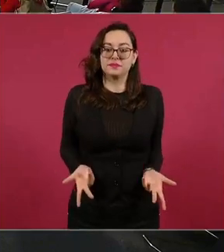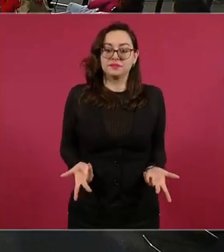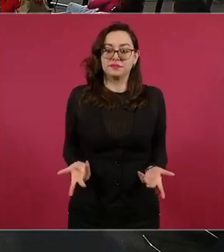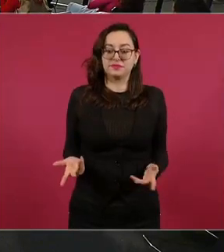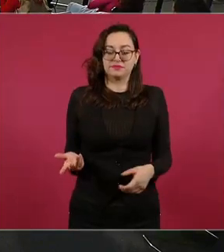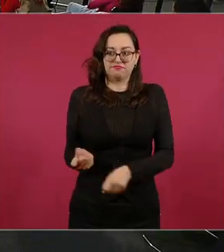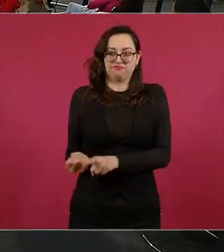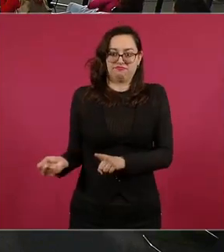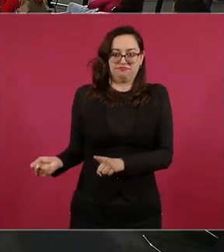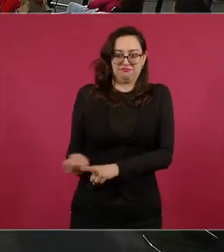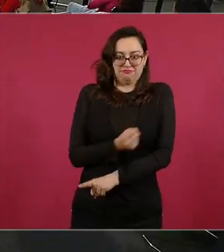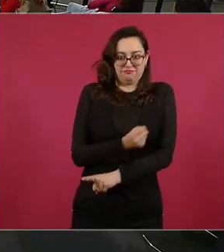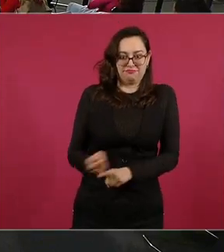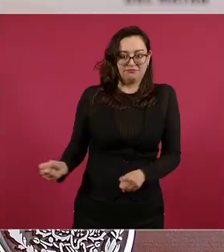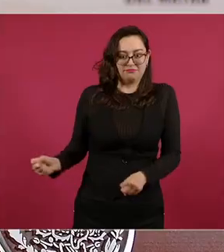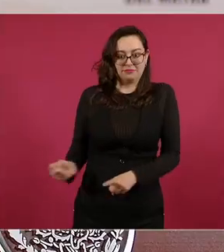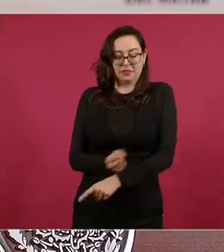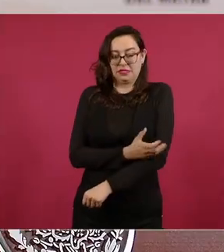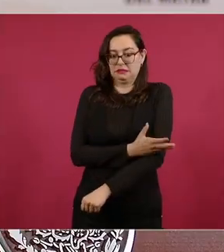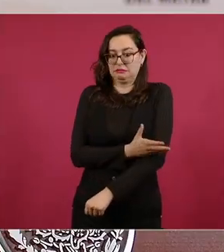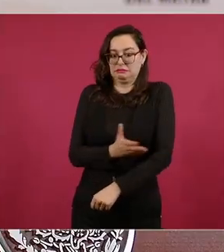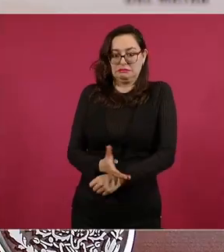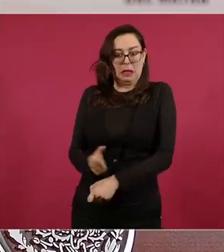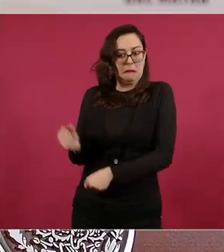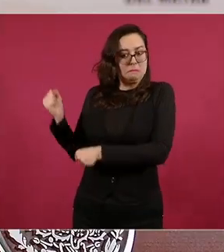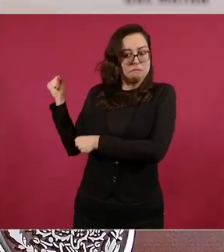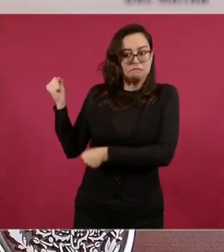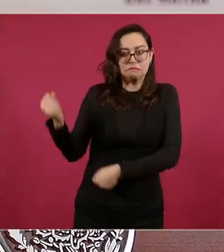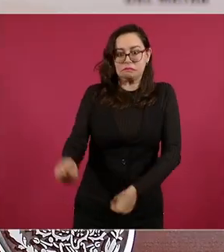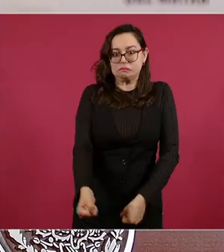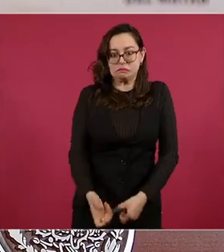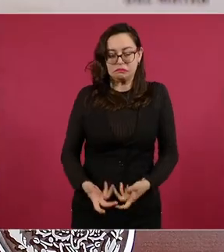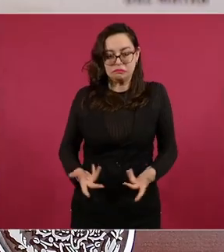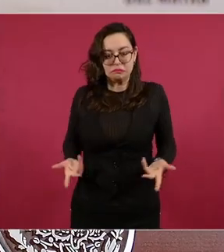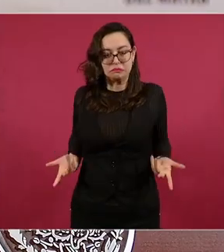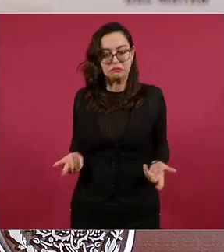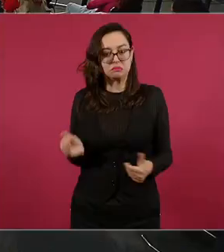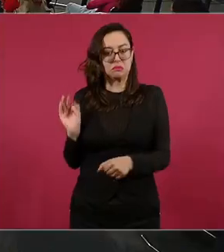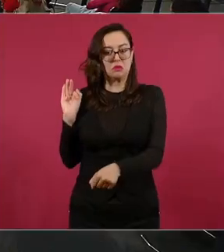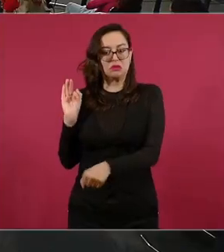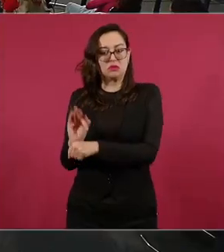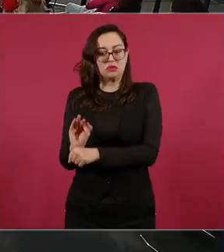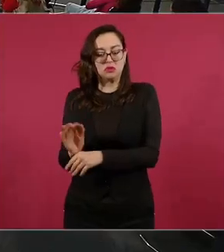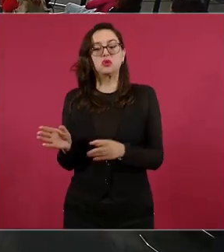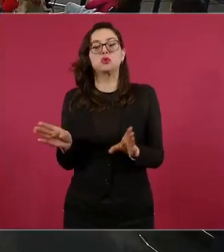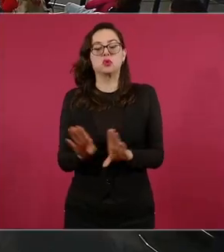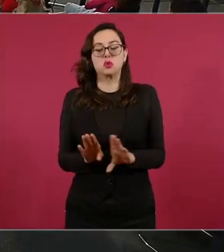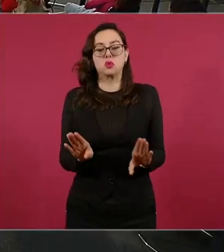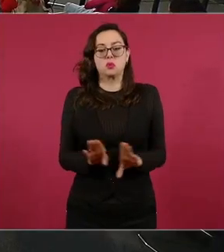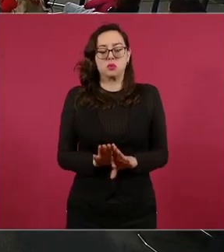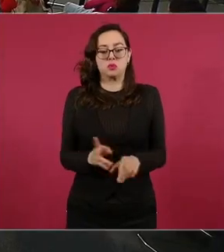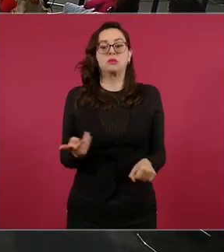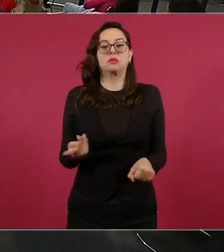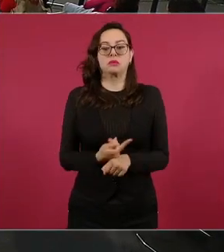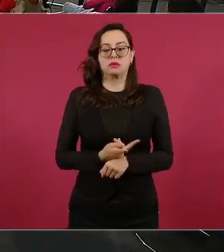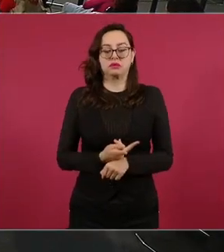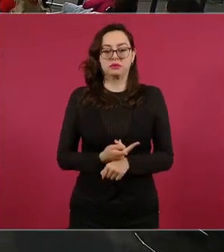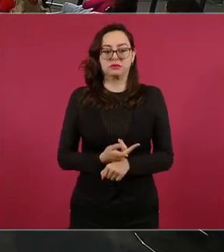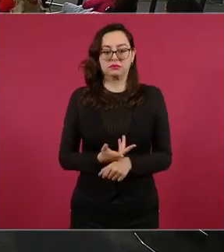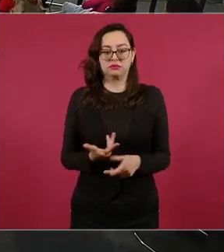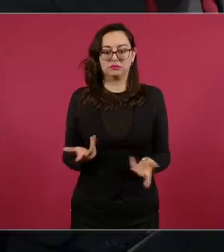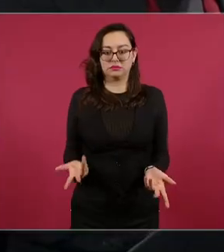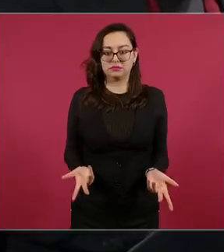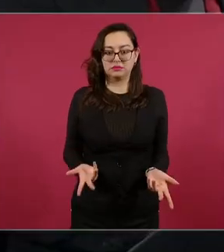palos golpes está muy mal muy mal les garantizan protección porque ellos les exigen que sean los